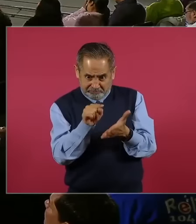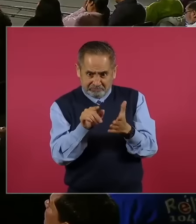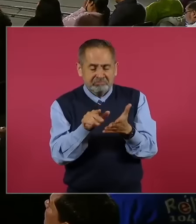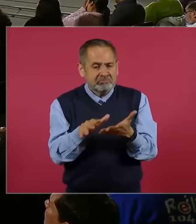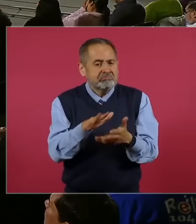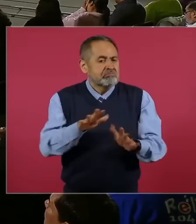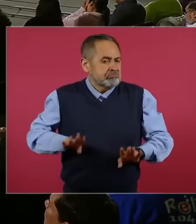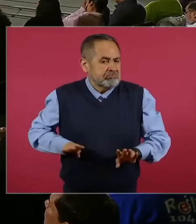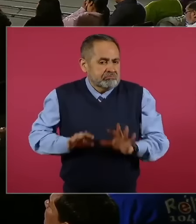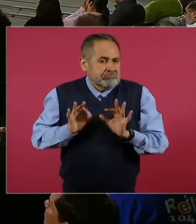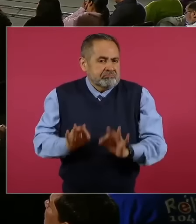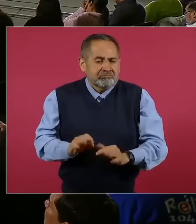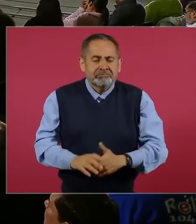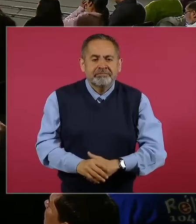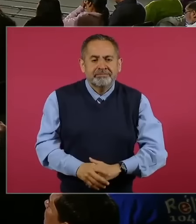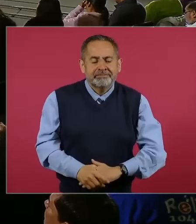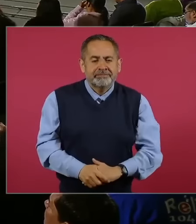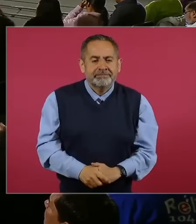Adelante.